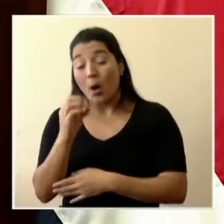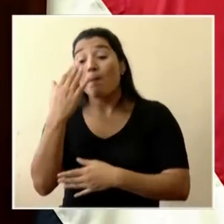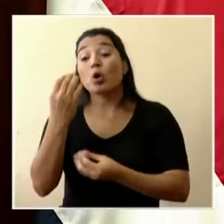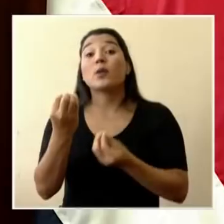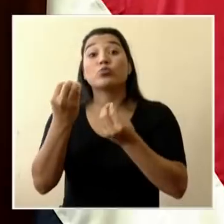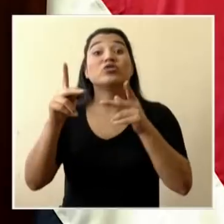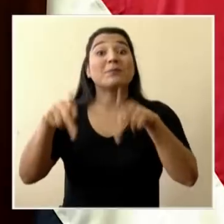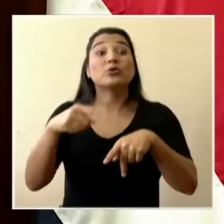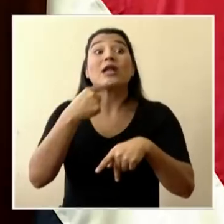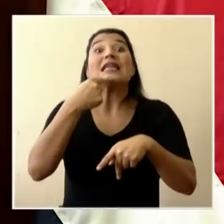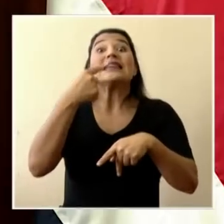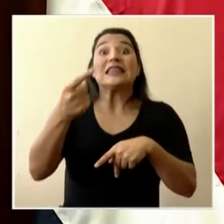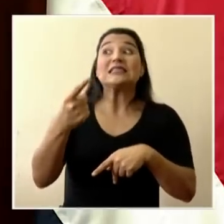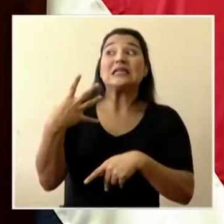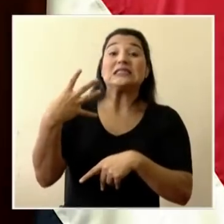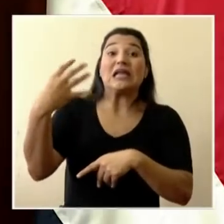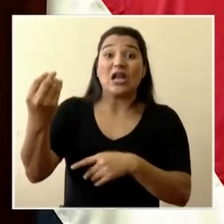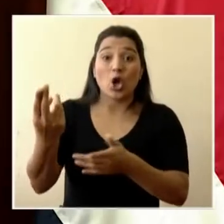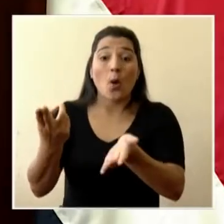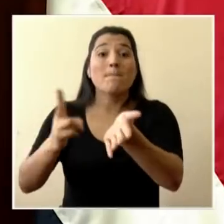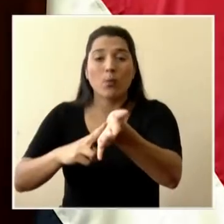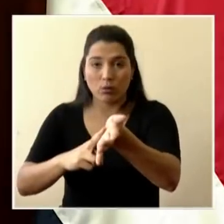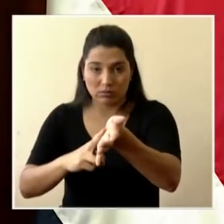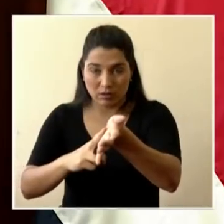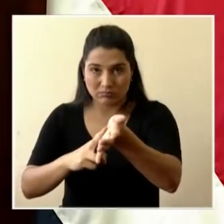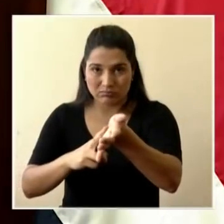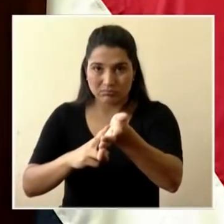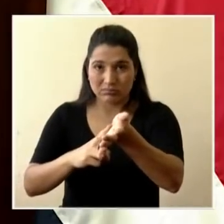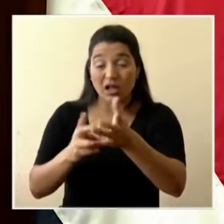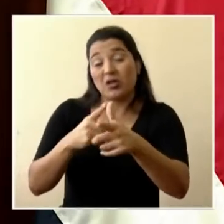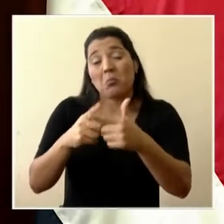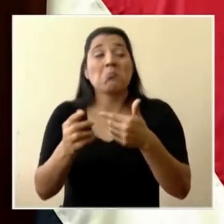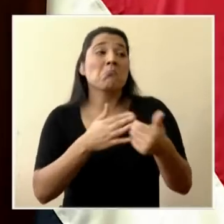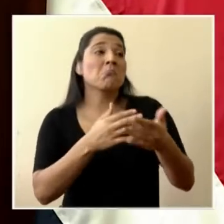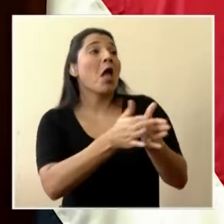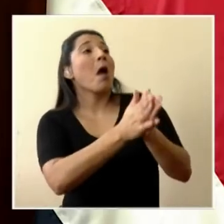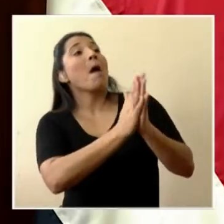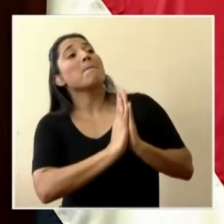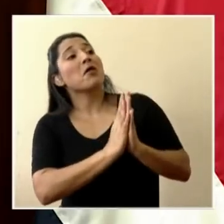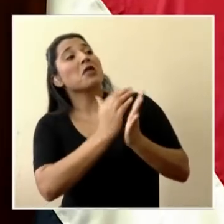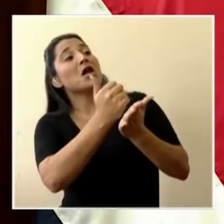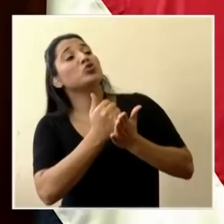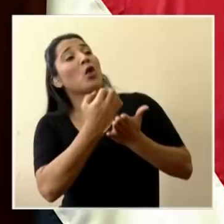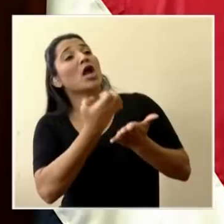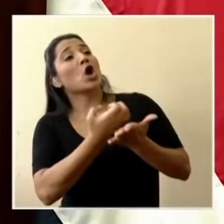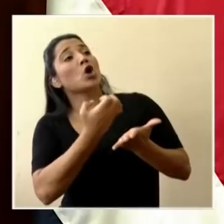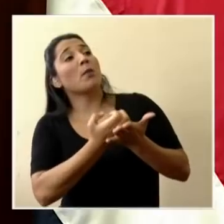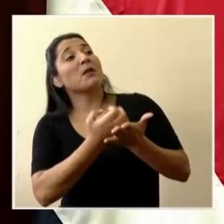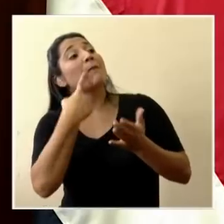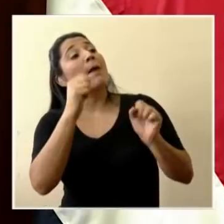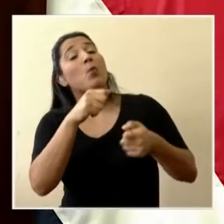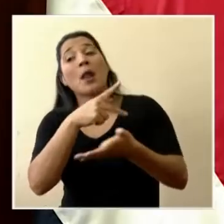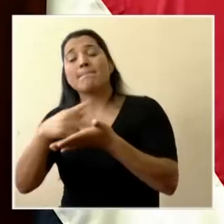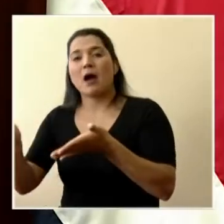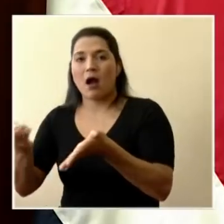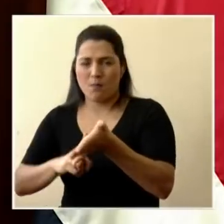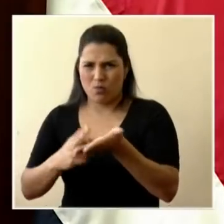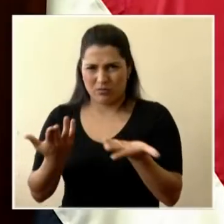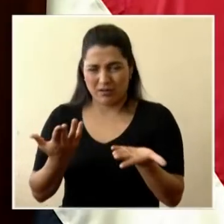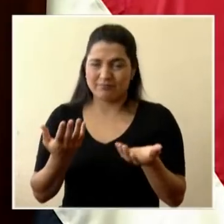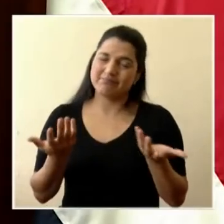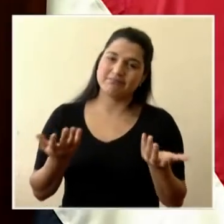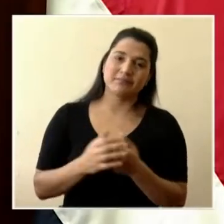me parece, desde el punto de vista lógico, son dos temas aparte. Un tema, la valoración que se hace al registrarse en